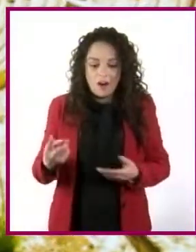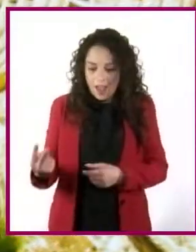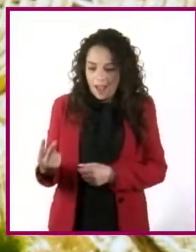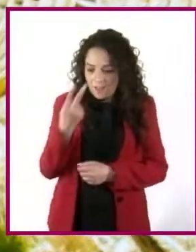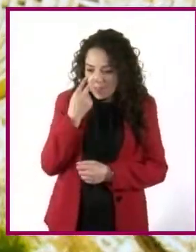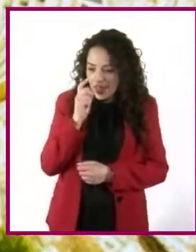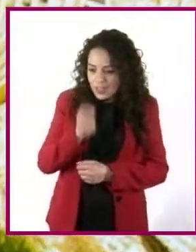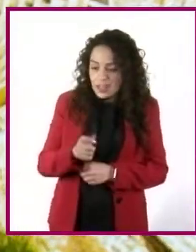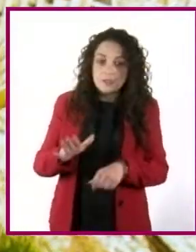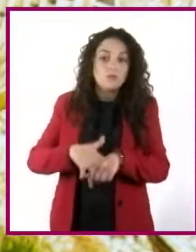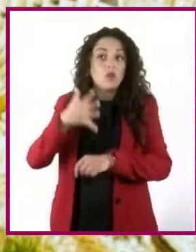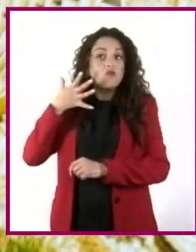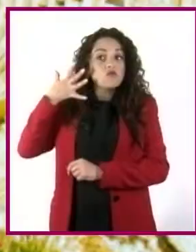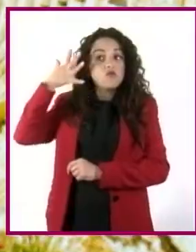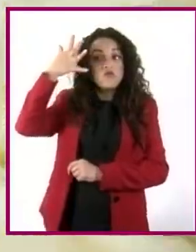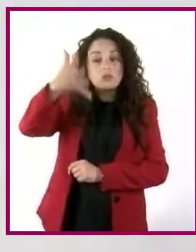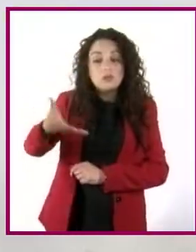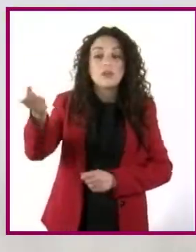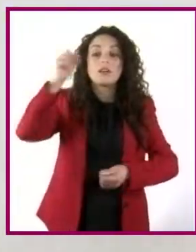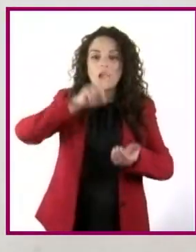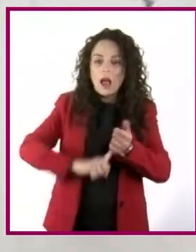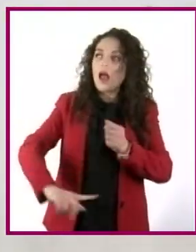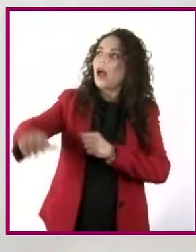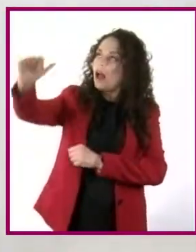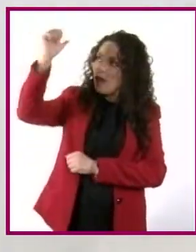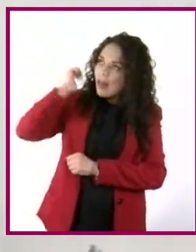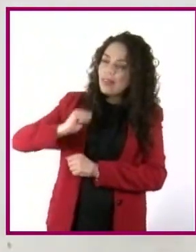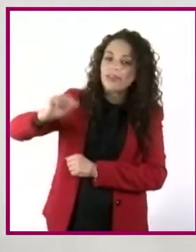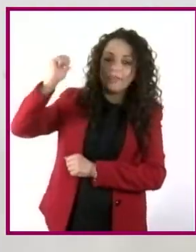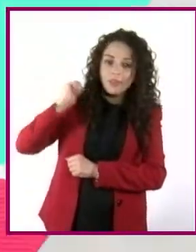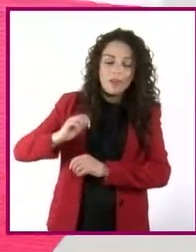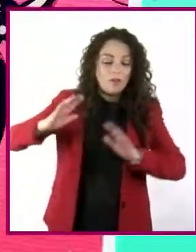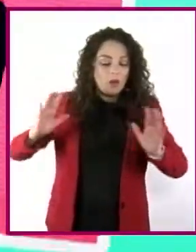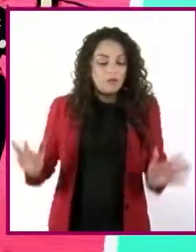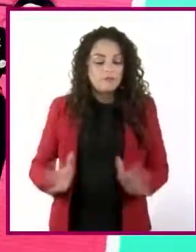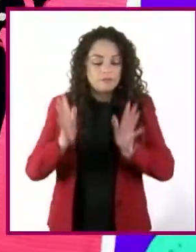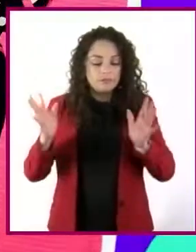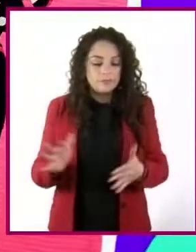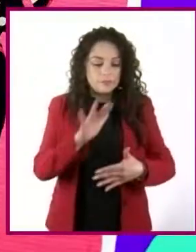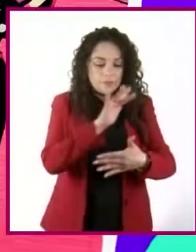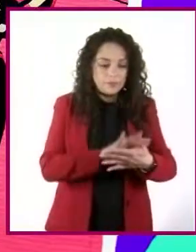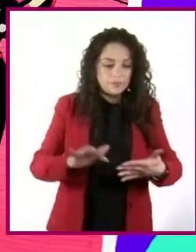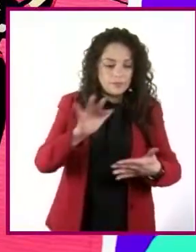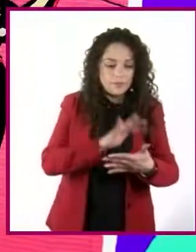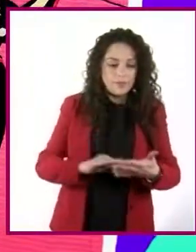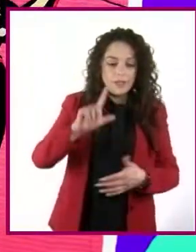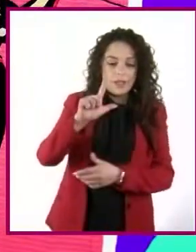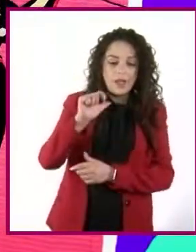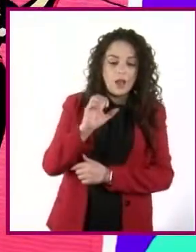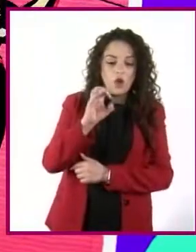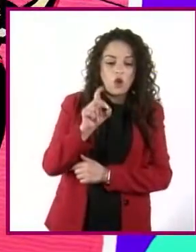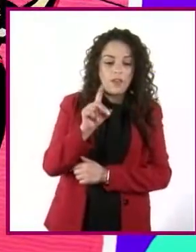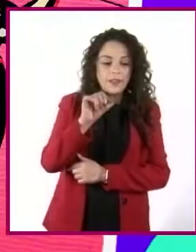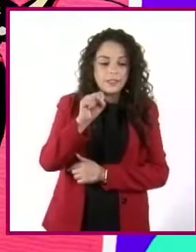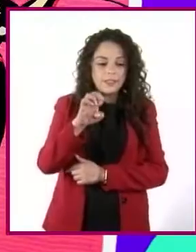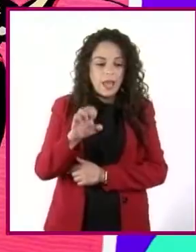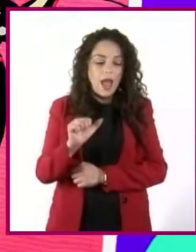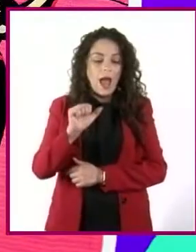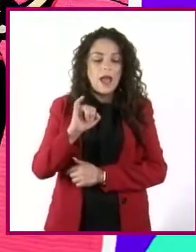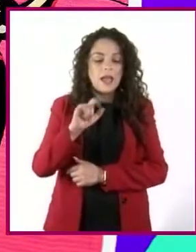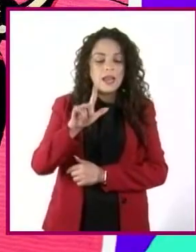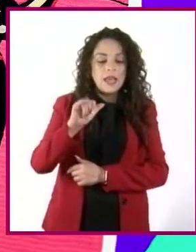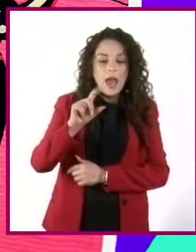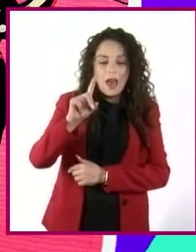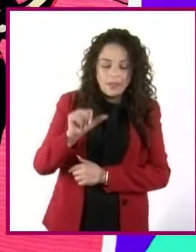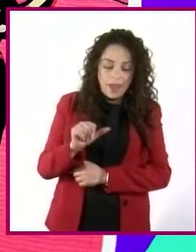el futuro es algo muy antiguo. Estimulado por la lectura de la Odisea y la Ilíada, y muy consciente de que el